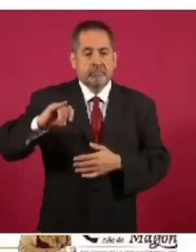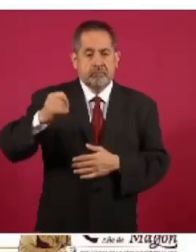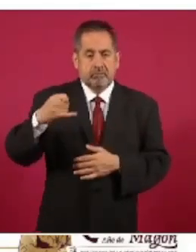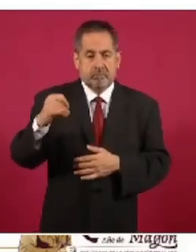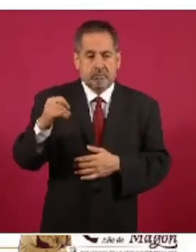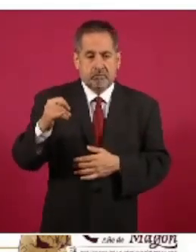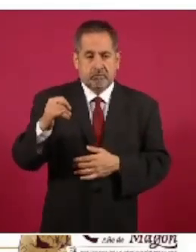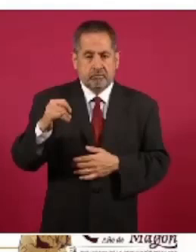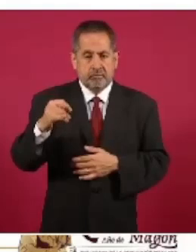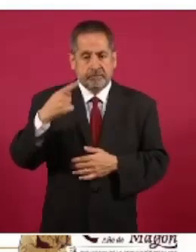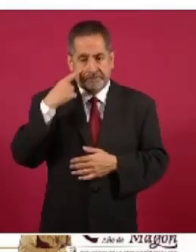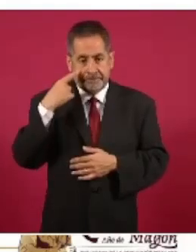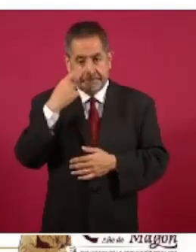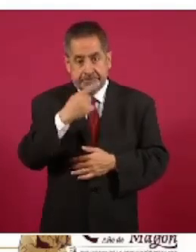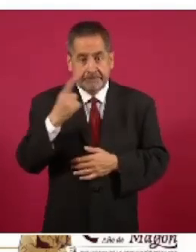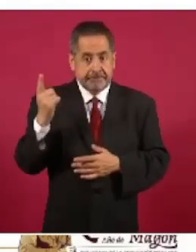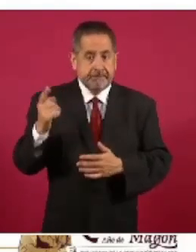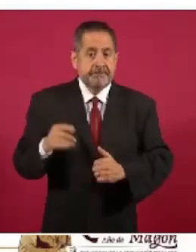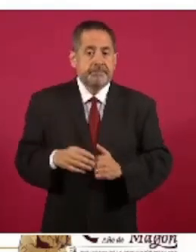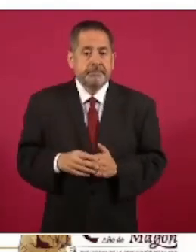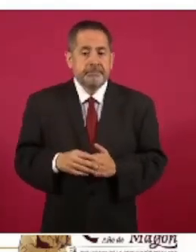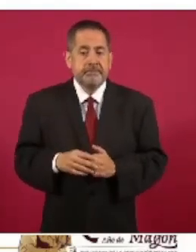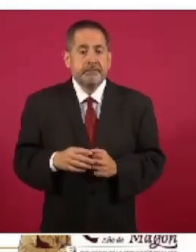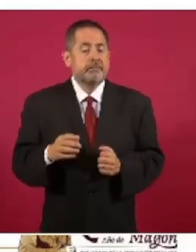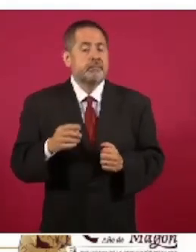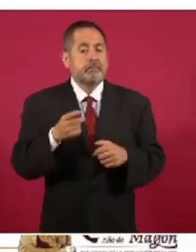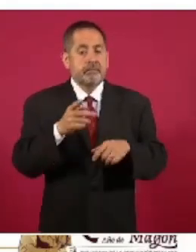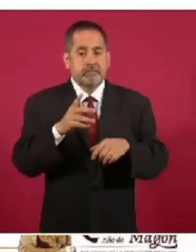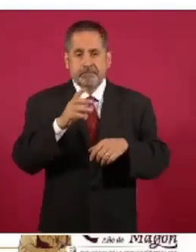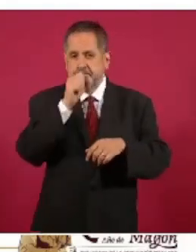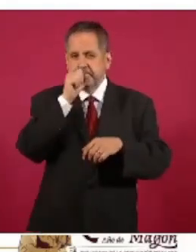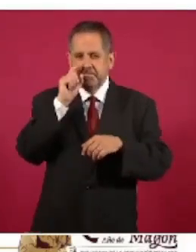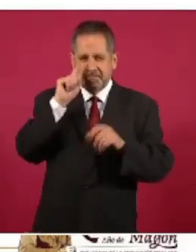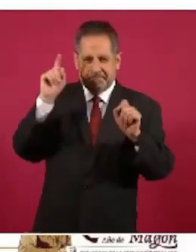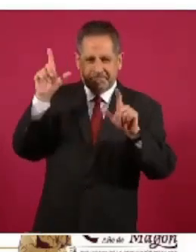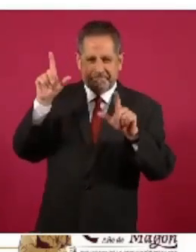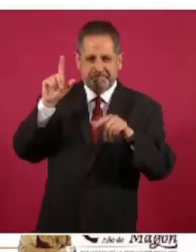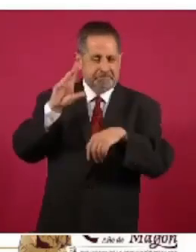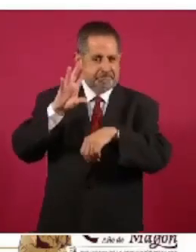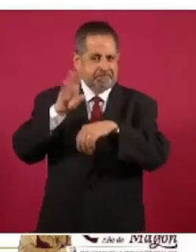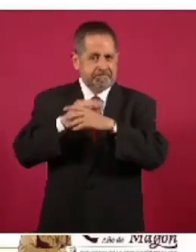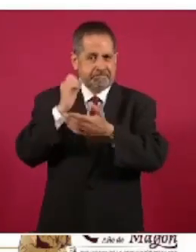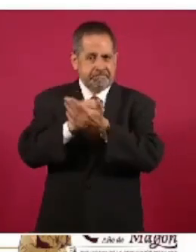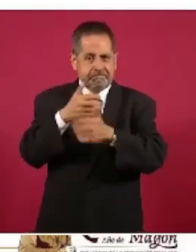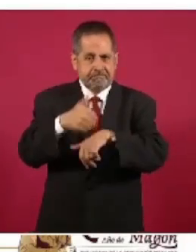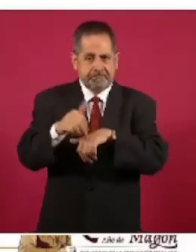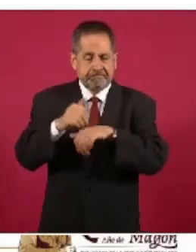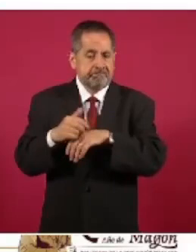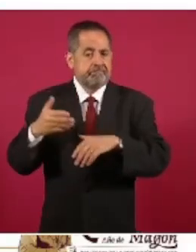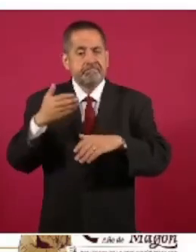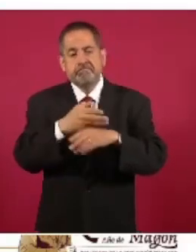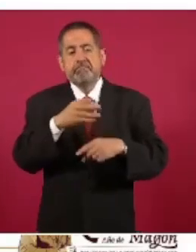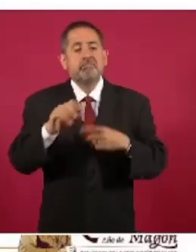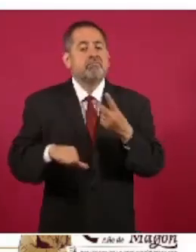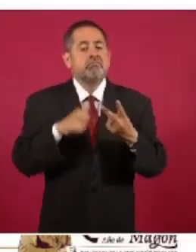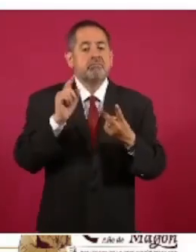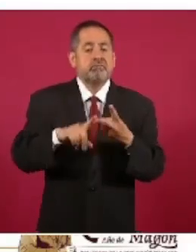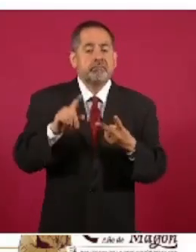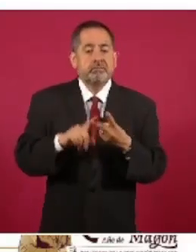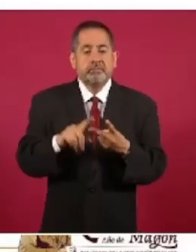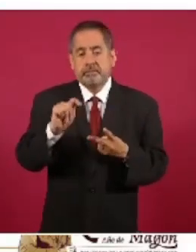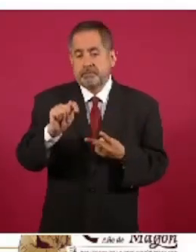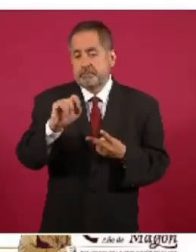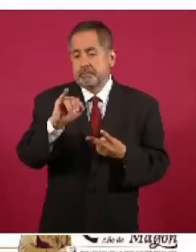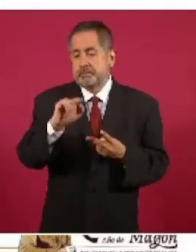California, ahí tenemos el número de permiso de esta gasolinera. Y otra en